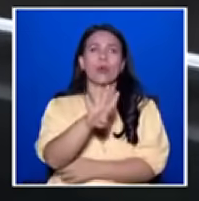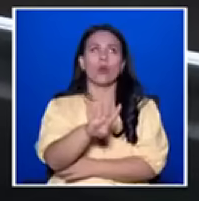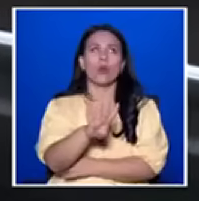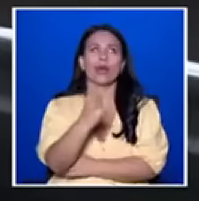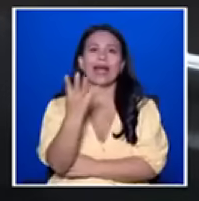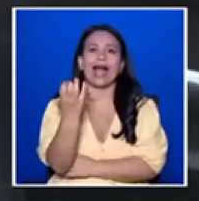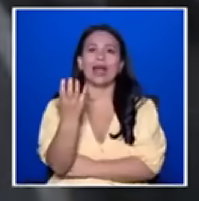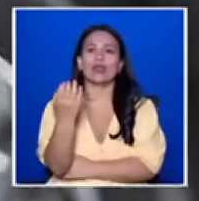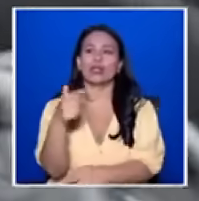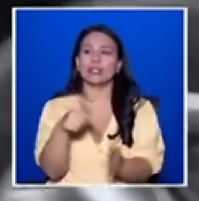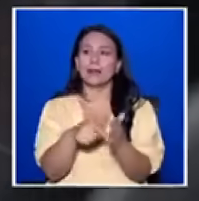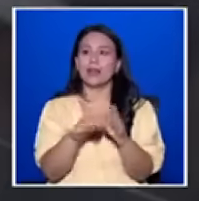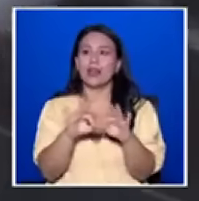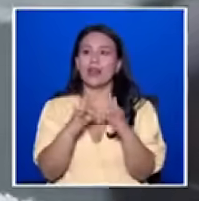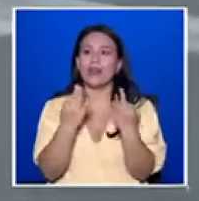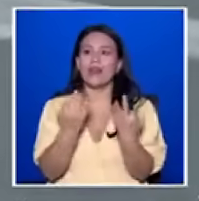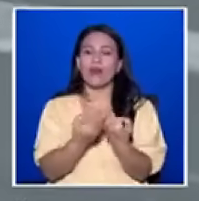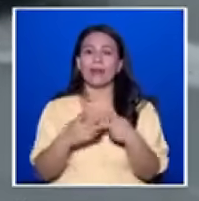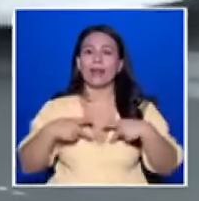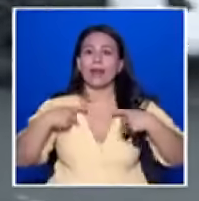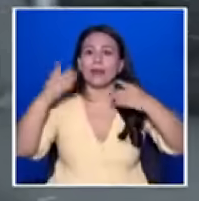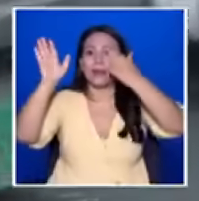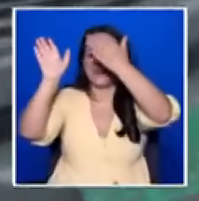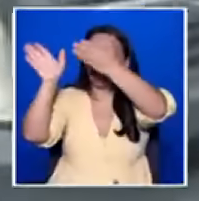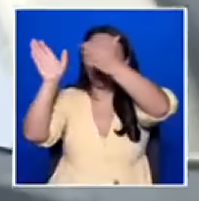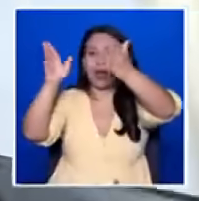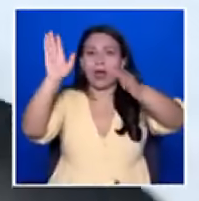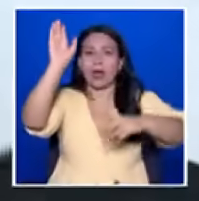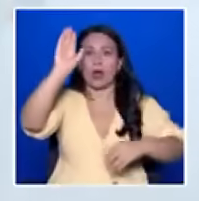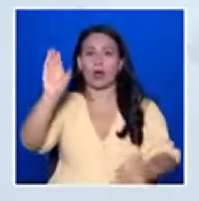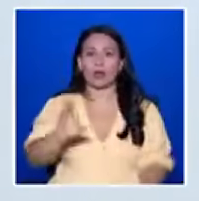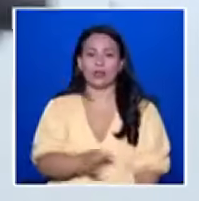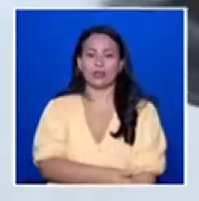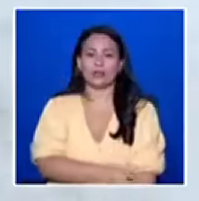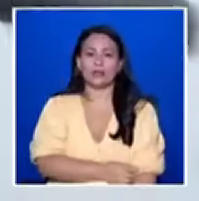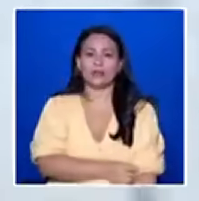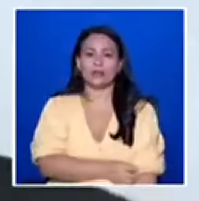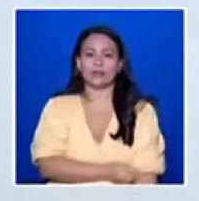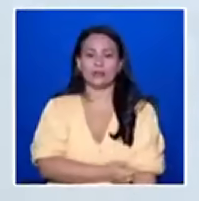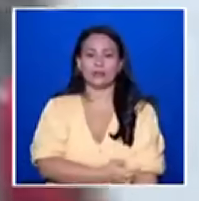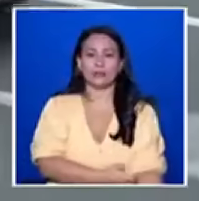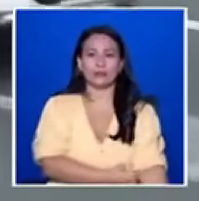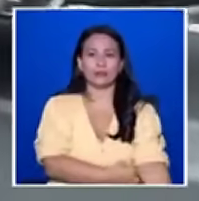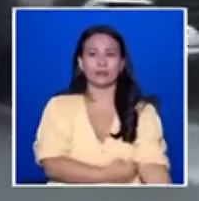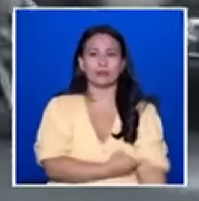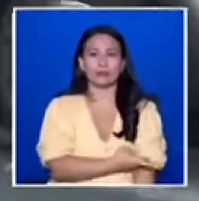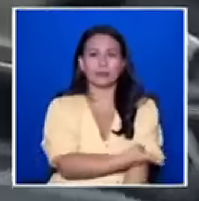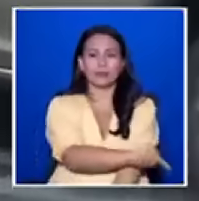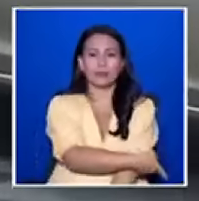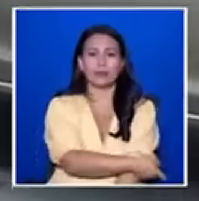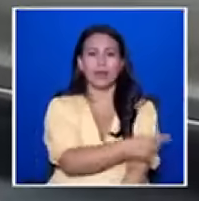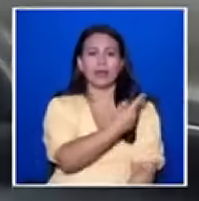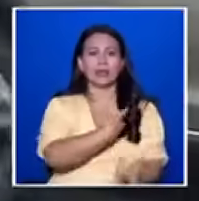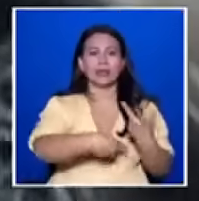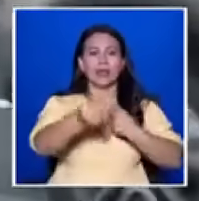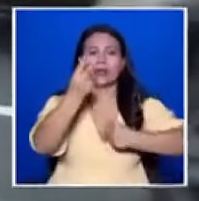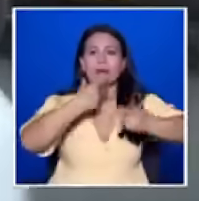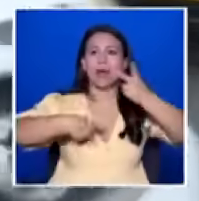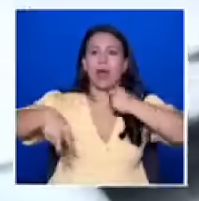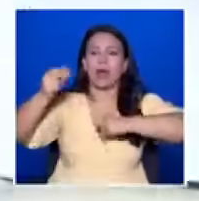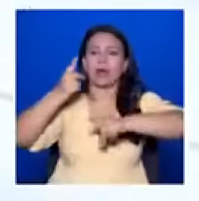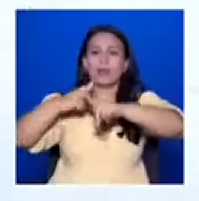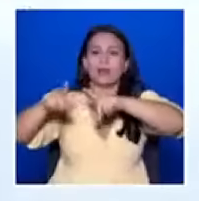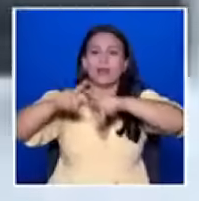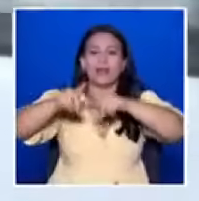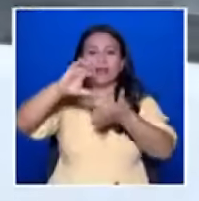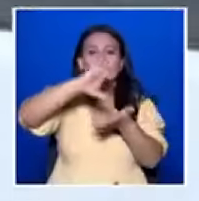14.000 familias que viven en el sector, que comienzan ya a salir hacia la